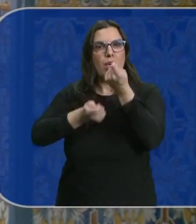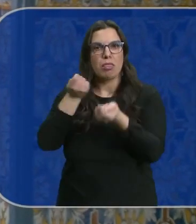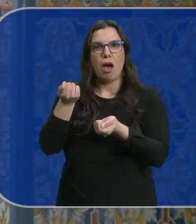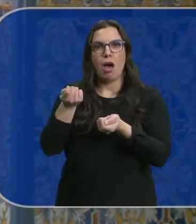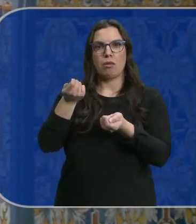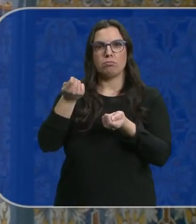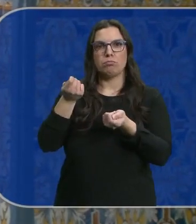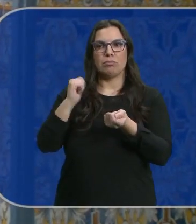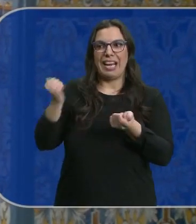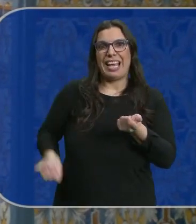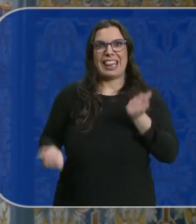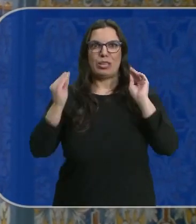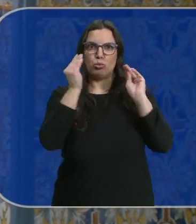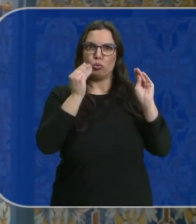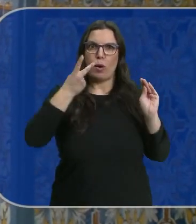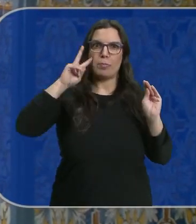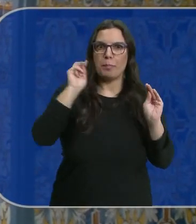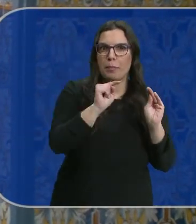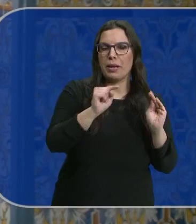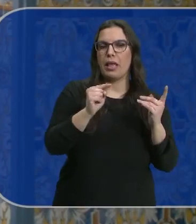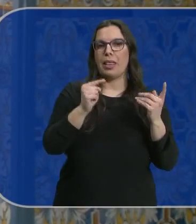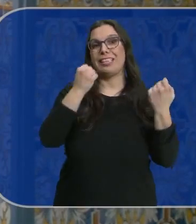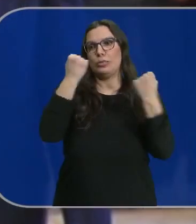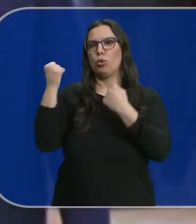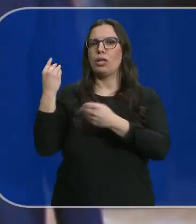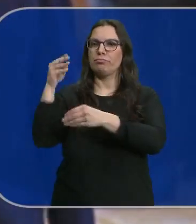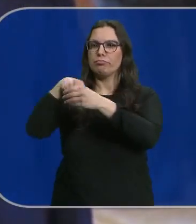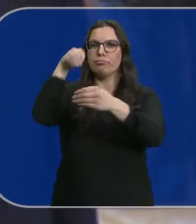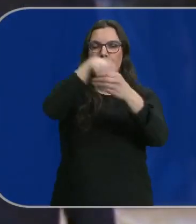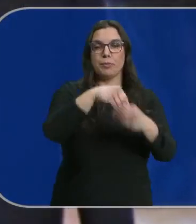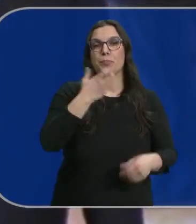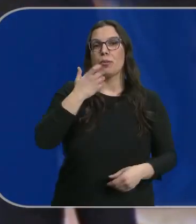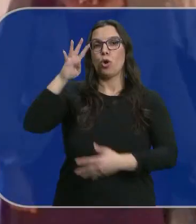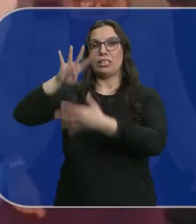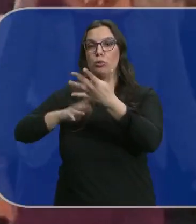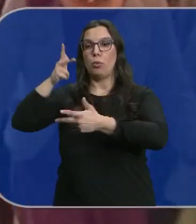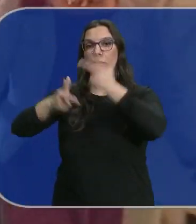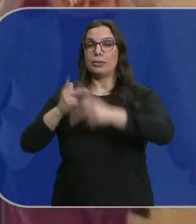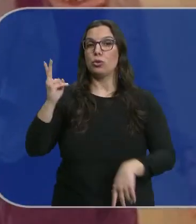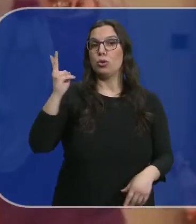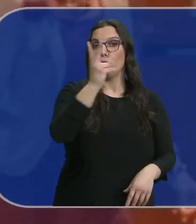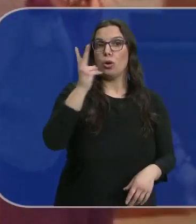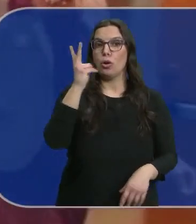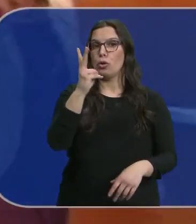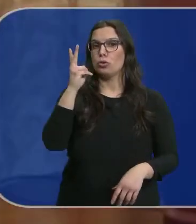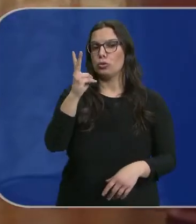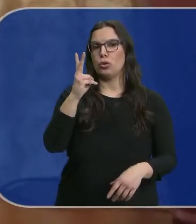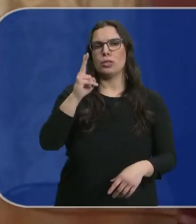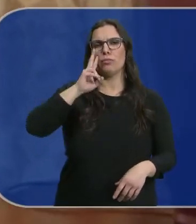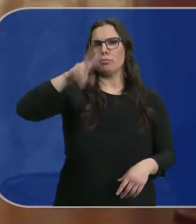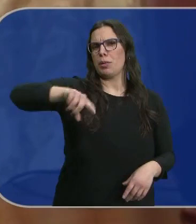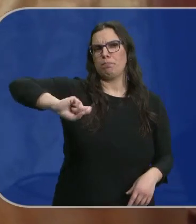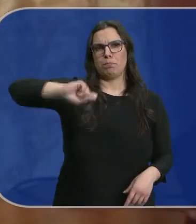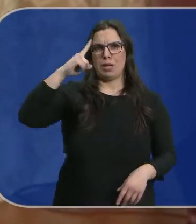lo que han vivido, ¿no? en determinado tipo de instituciones, ¿no? Cataluña y País Vasco son las comunidades más generosas con